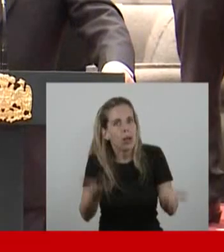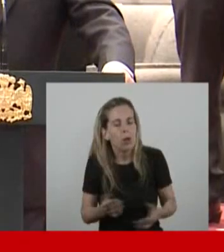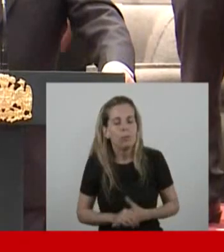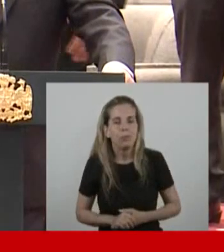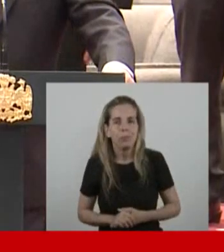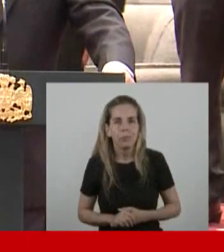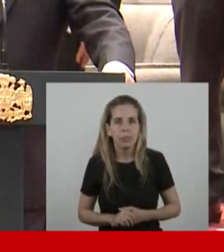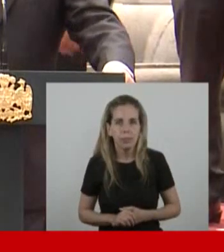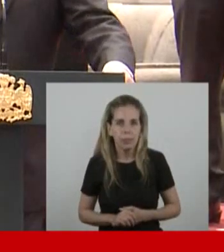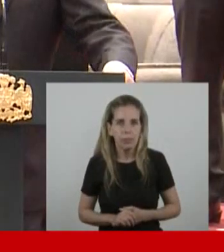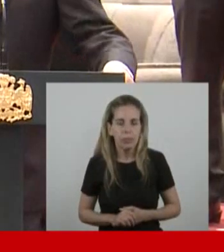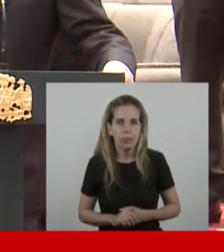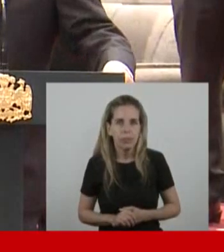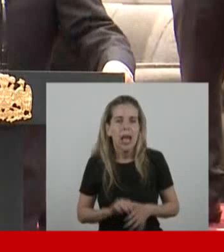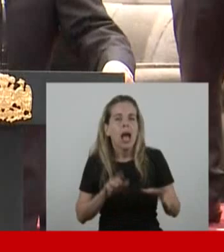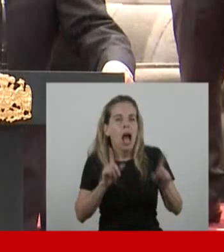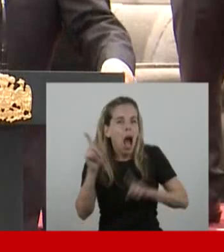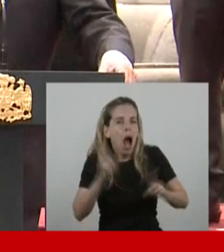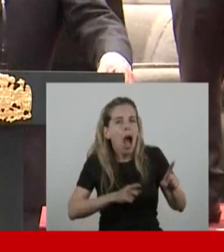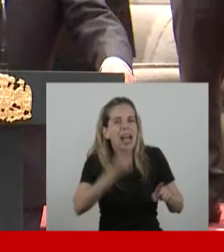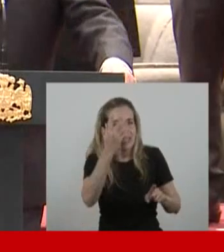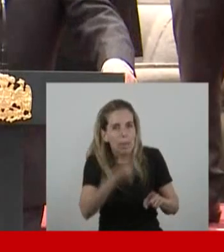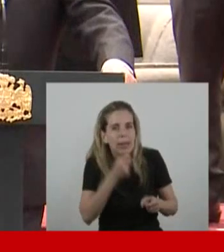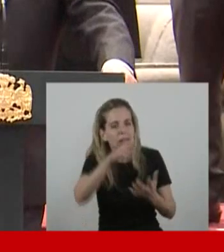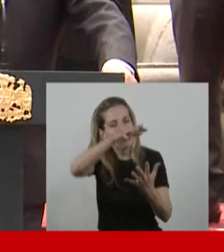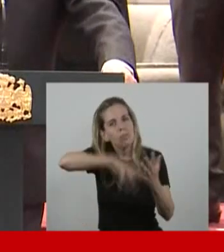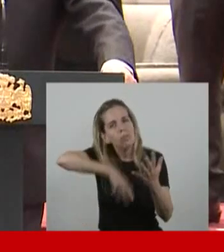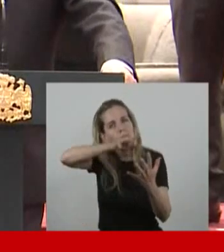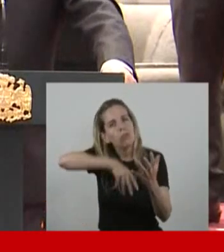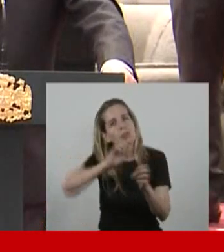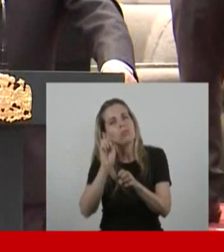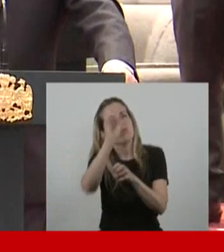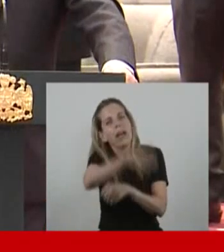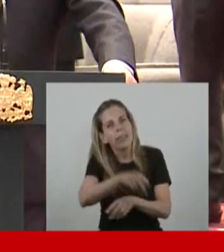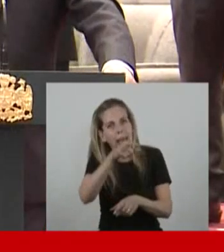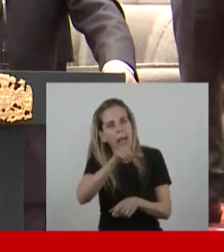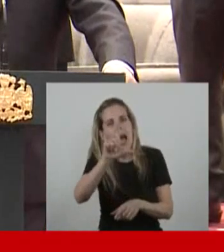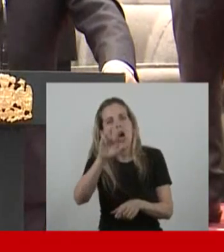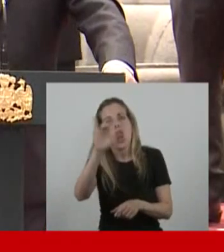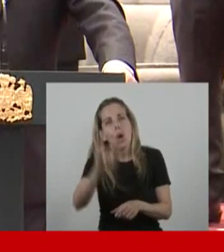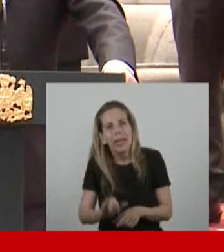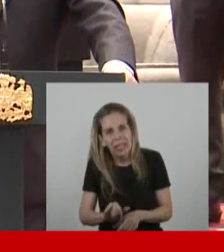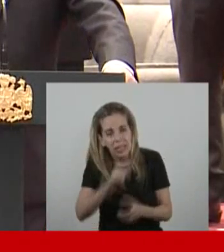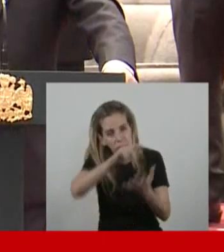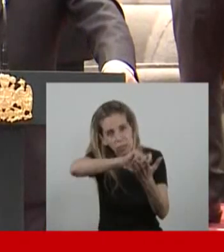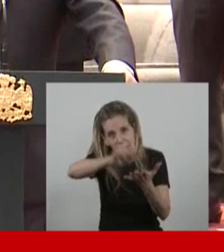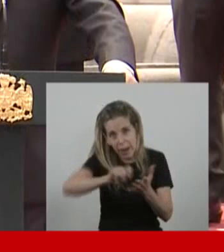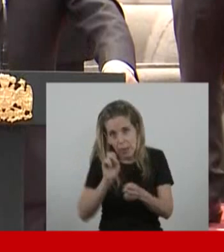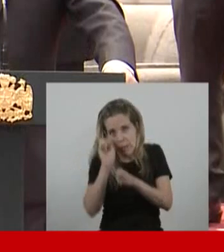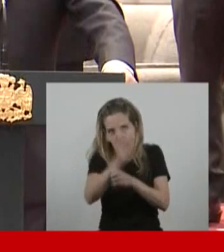vez San Martín le escribió a un caudillo santafesino, Estanislao López, y le